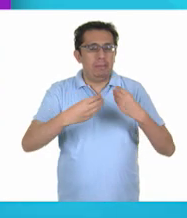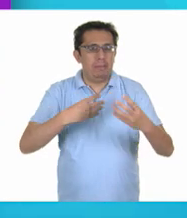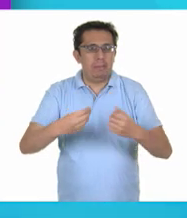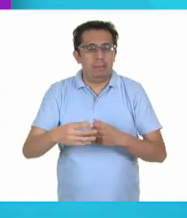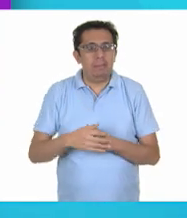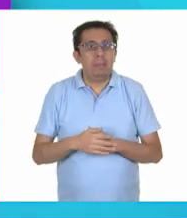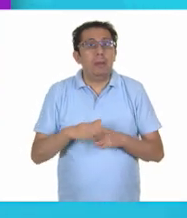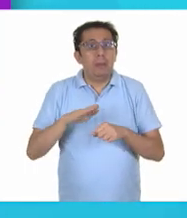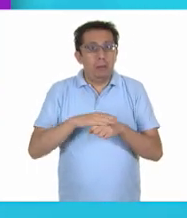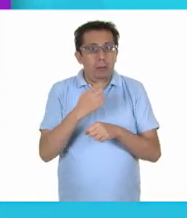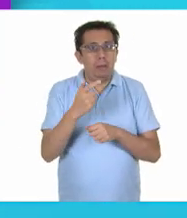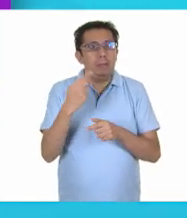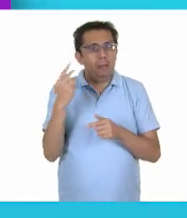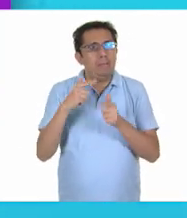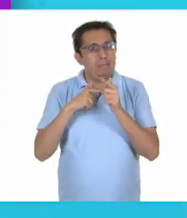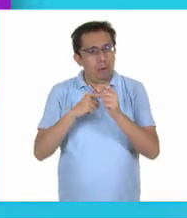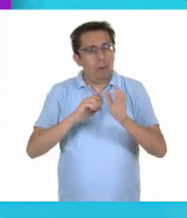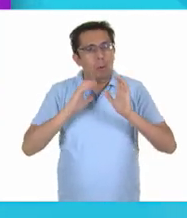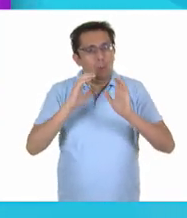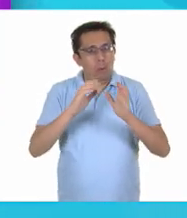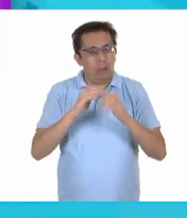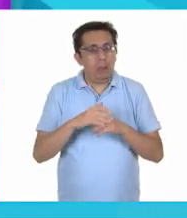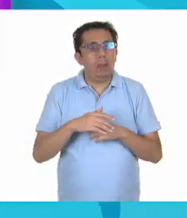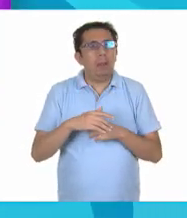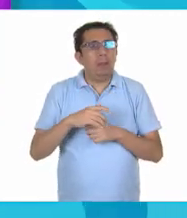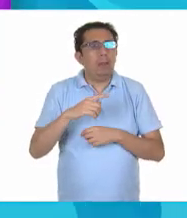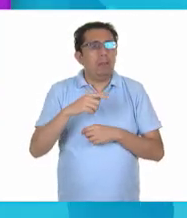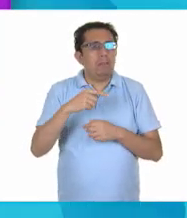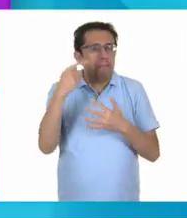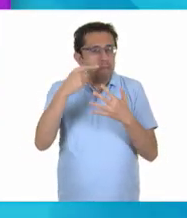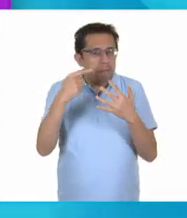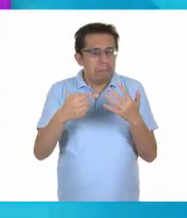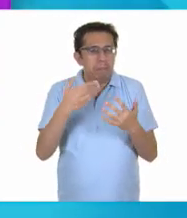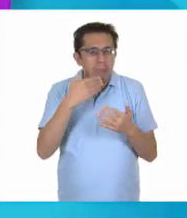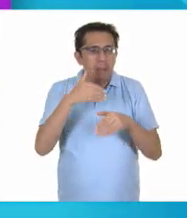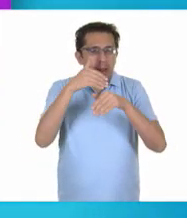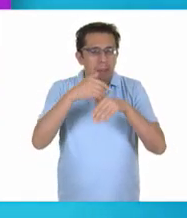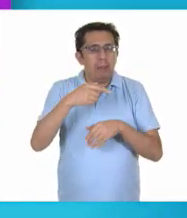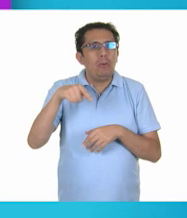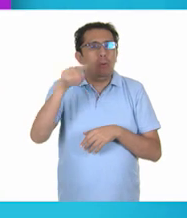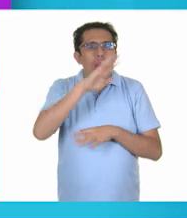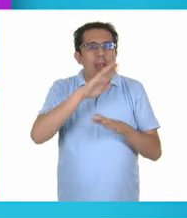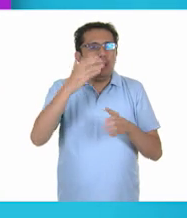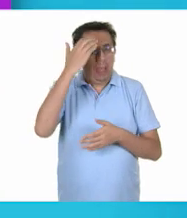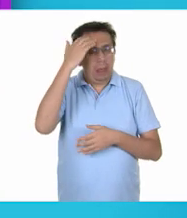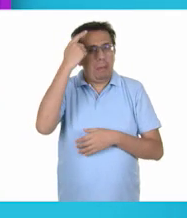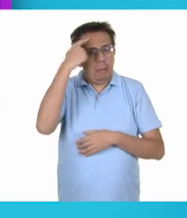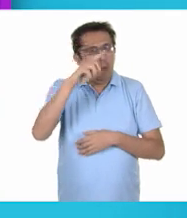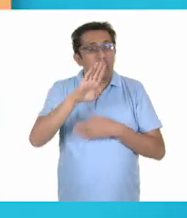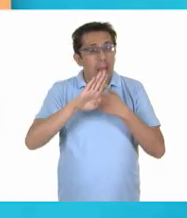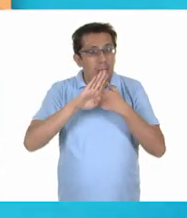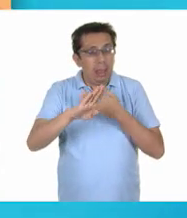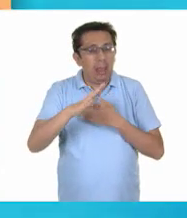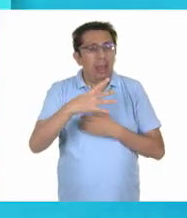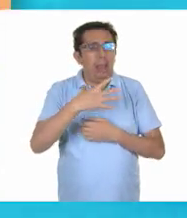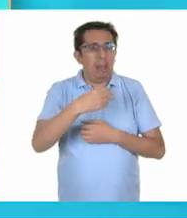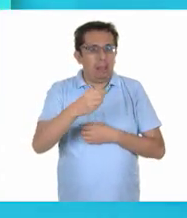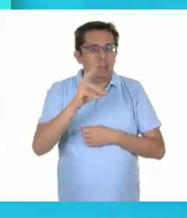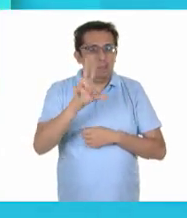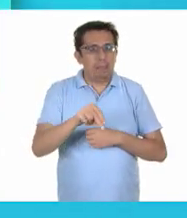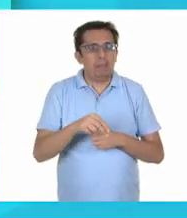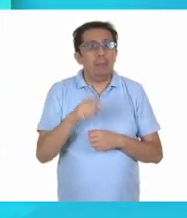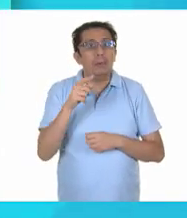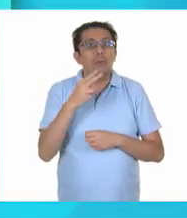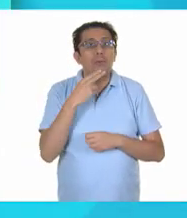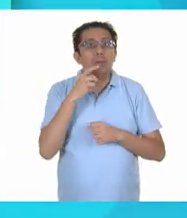personas. Por eso hay que continuar cuidándonos siguiendo las buenas prácticas que ya todos conocemos para evitar contagiarnos.